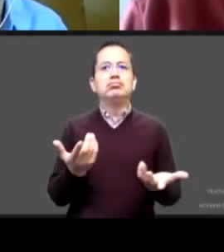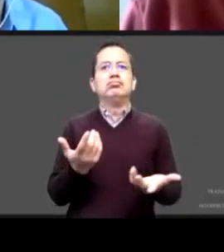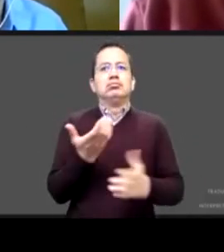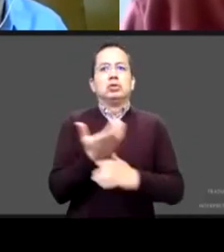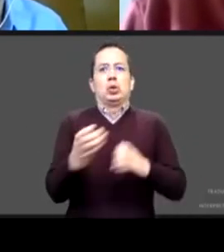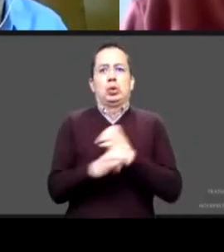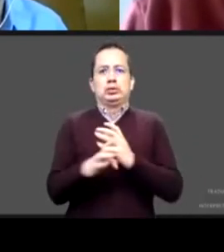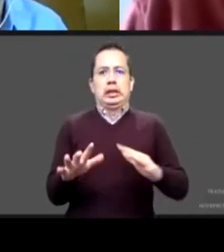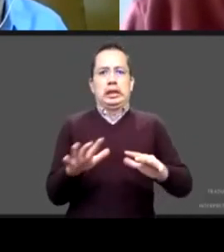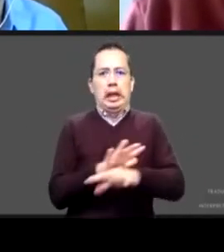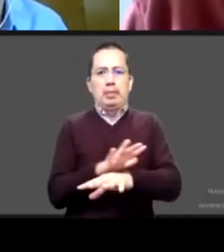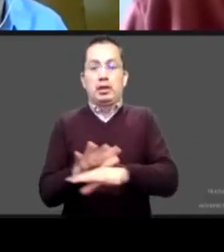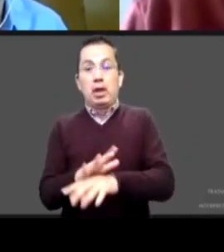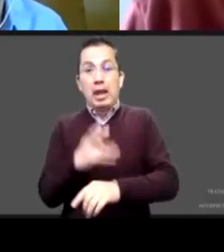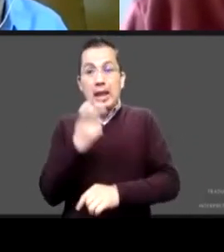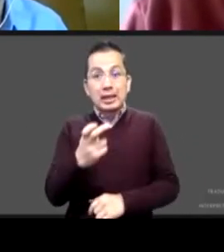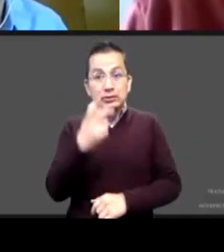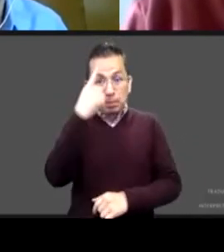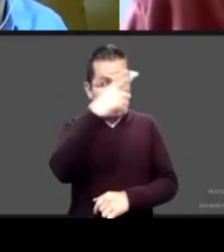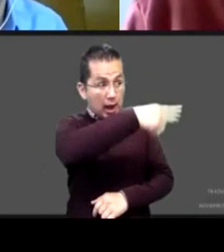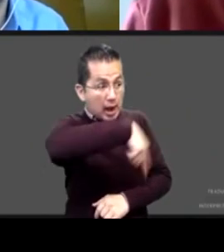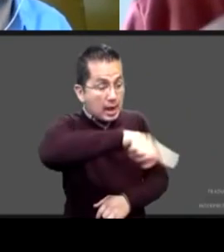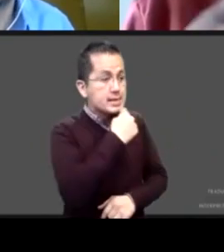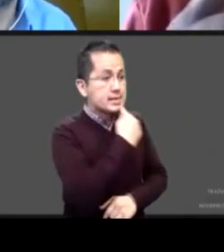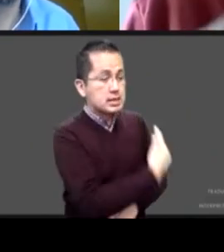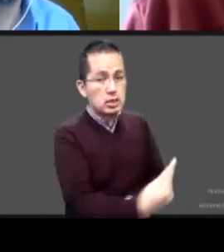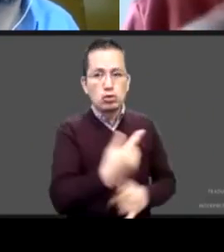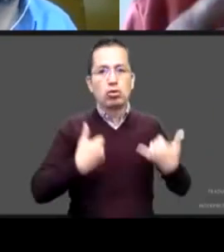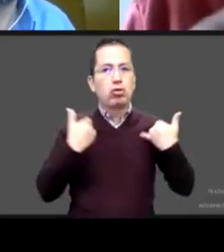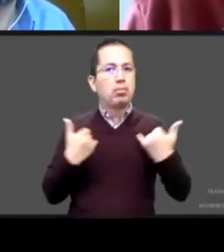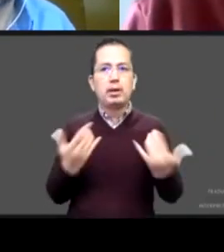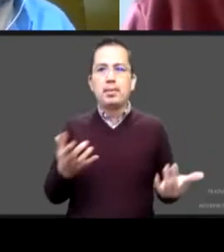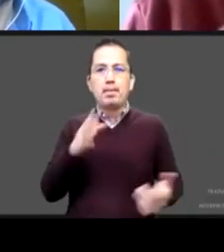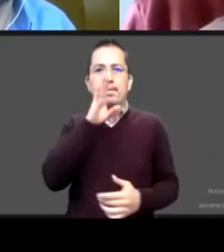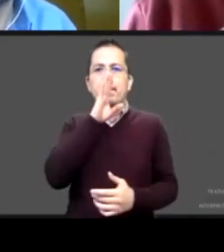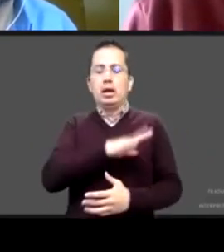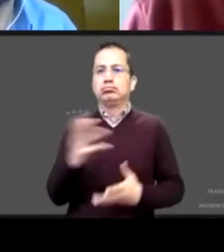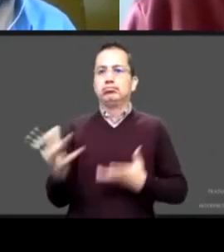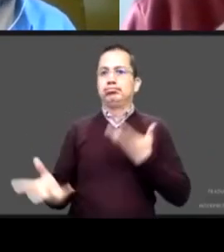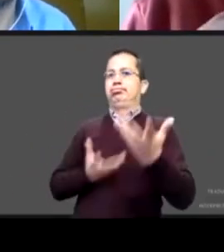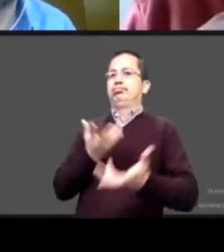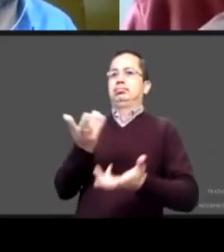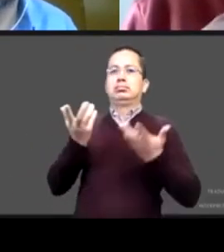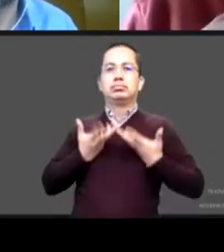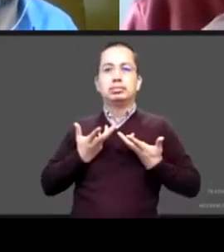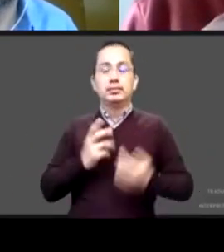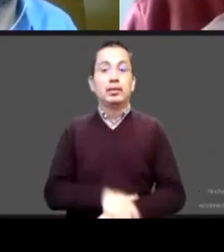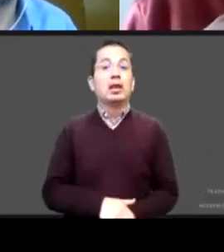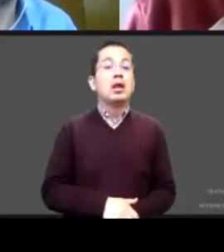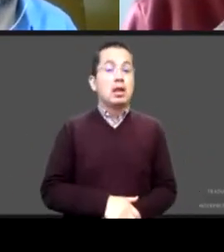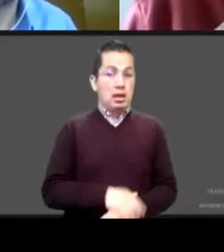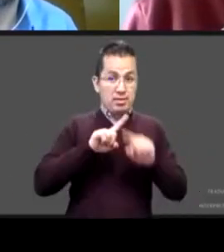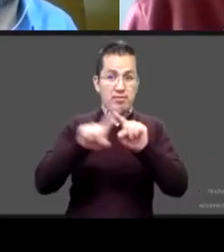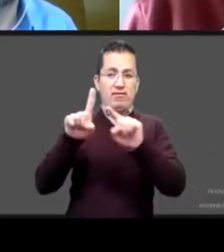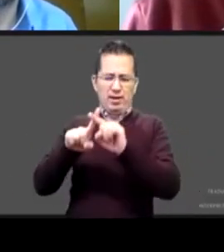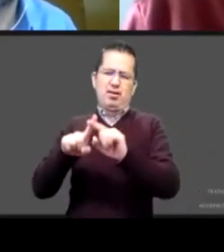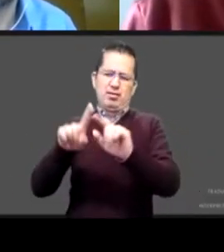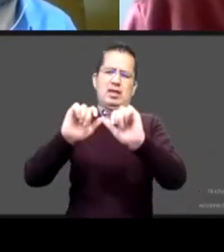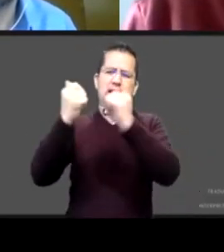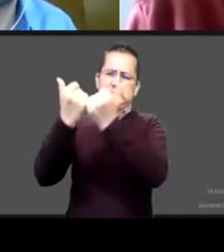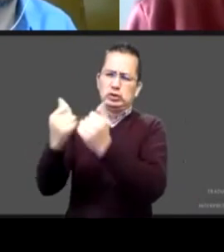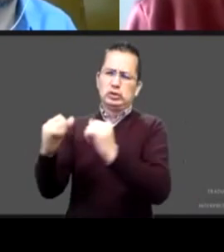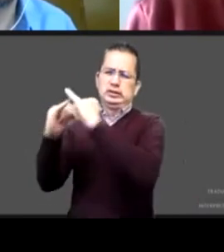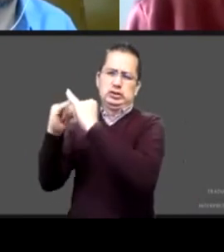adolescentes. En ese sentido, creemos que se ha verificado por parte de muchos organismos el aumento de actividad de